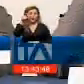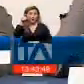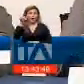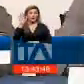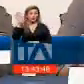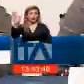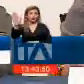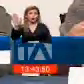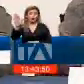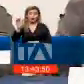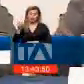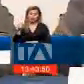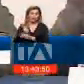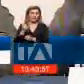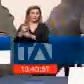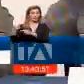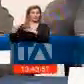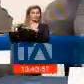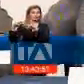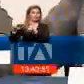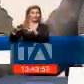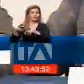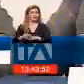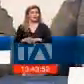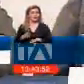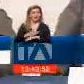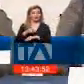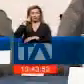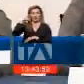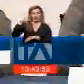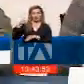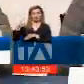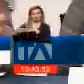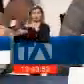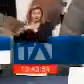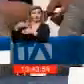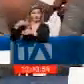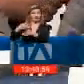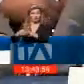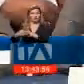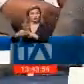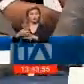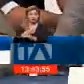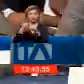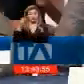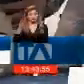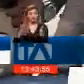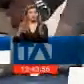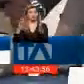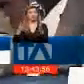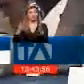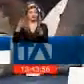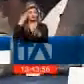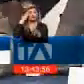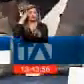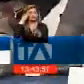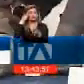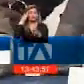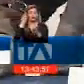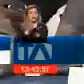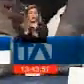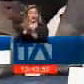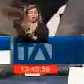del Estado deviene del desempeño de la carrera fiscal, es un plus para que este funcionario tenga su conocimiento